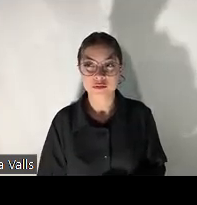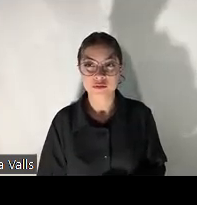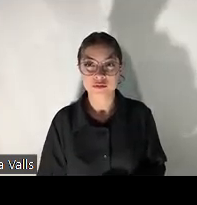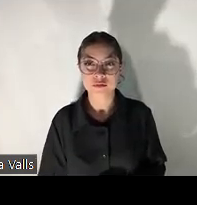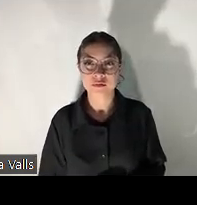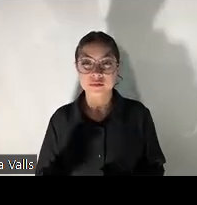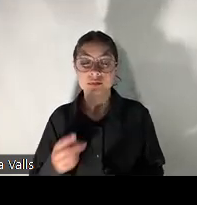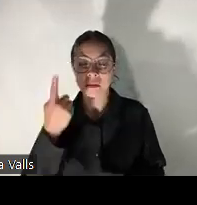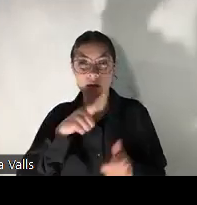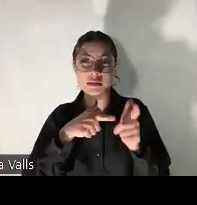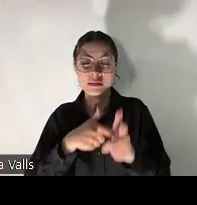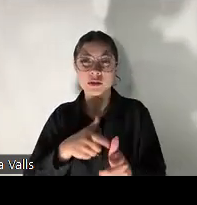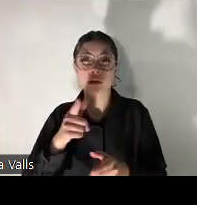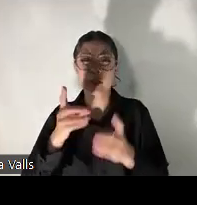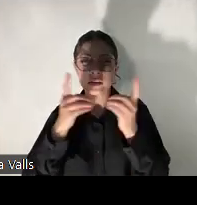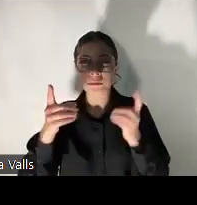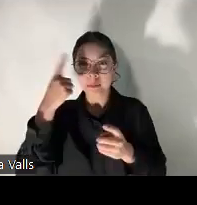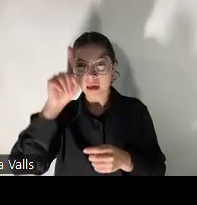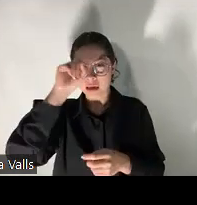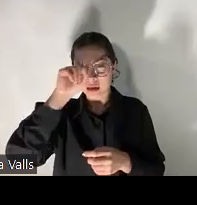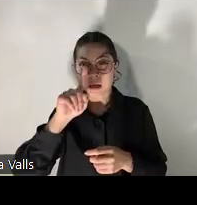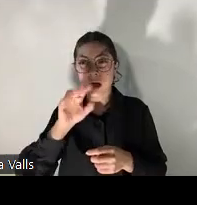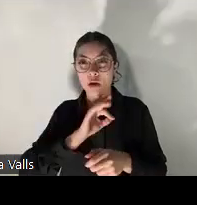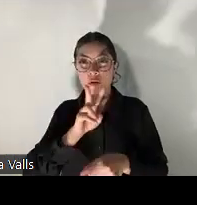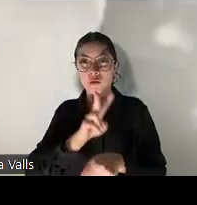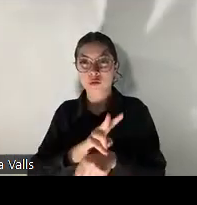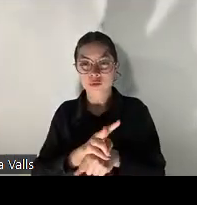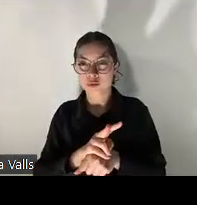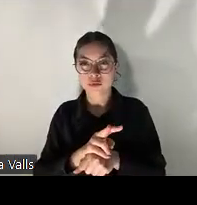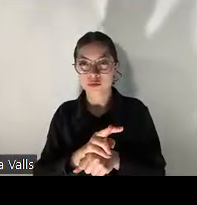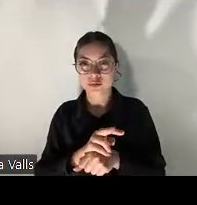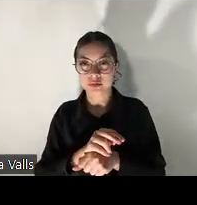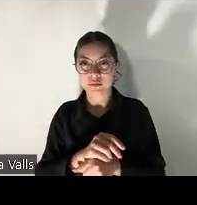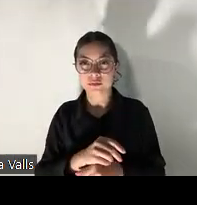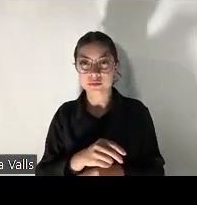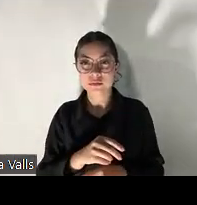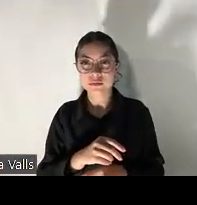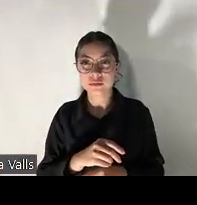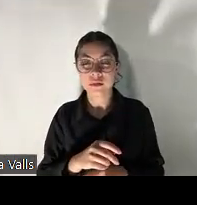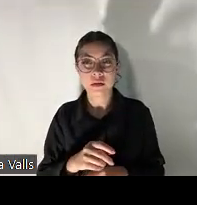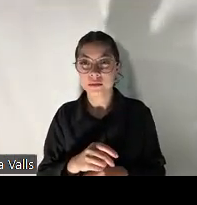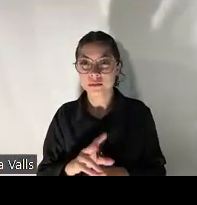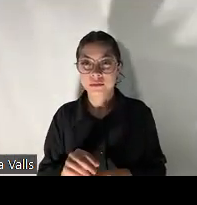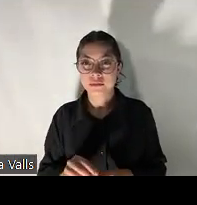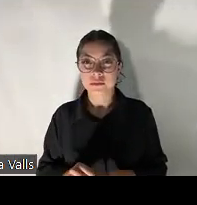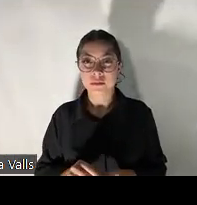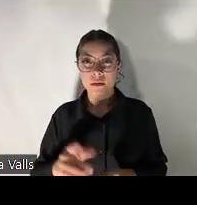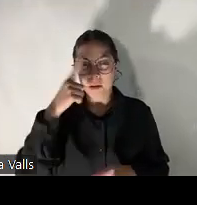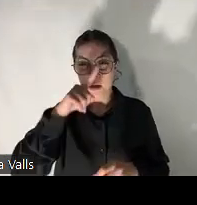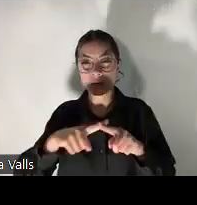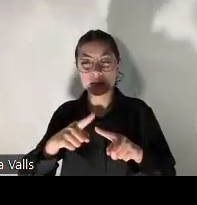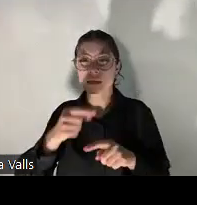neurodesarrollo que nos oriente la intervención, porque también muchas veces llegan a intervenciones en que es la misma intervención para todo tipo de